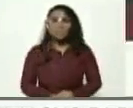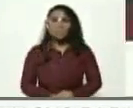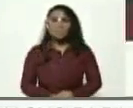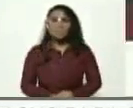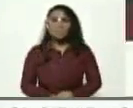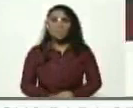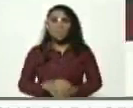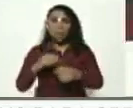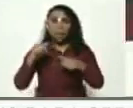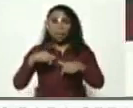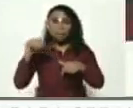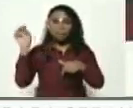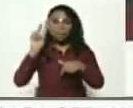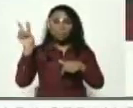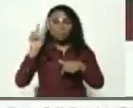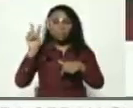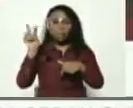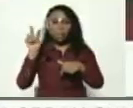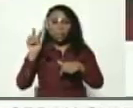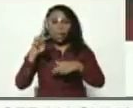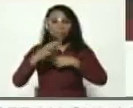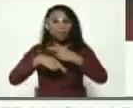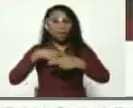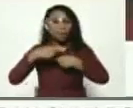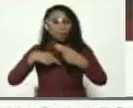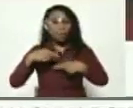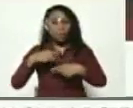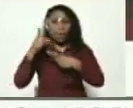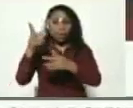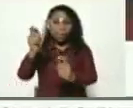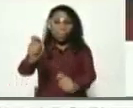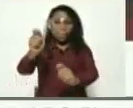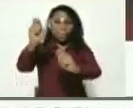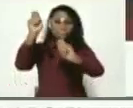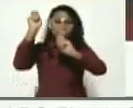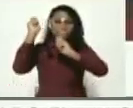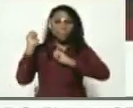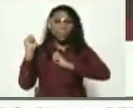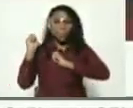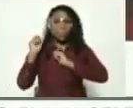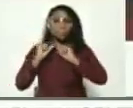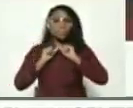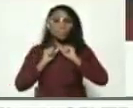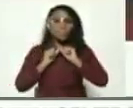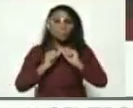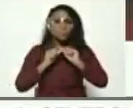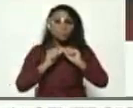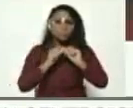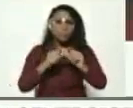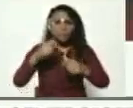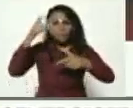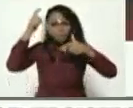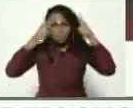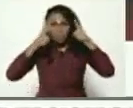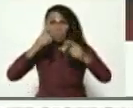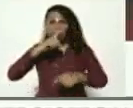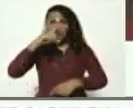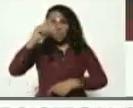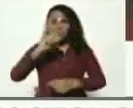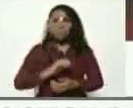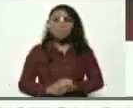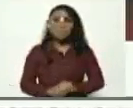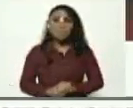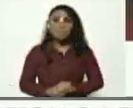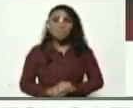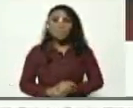En Venezuela, con la revolución que él nos legó, que continúa con Chávez y con Maduro,